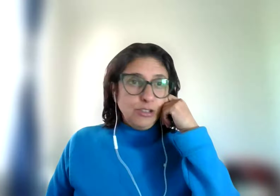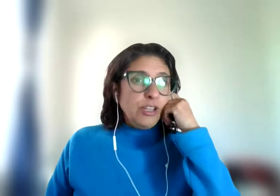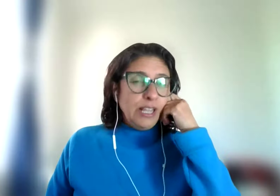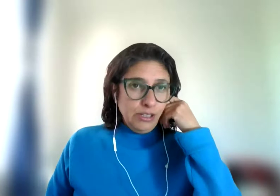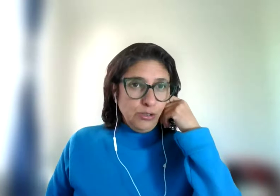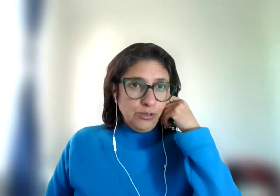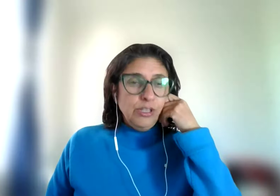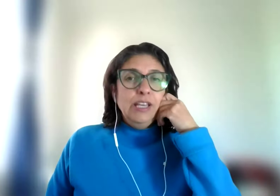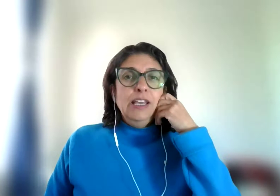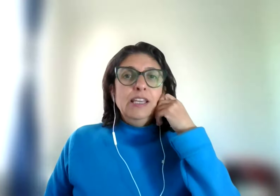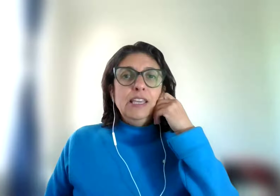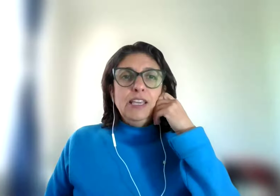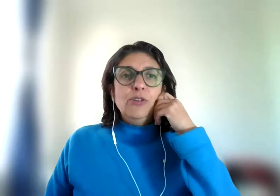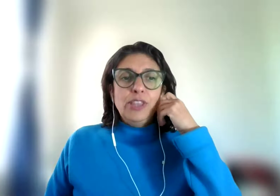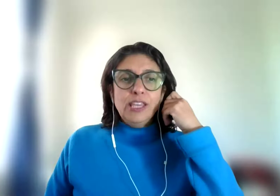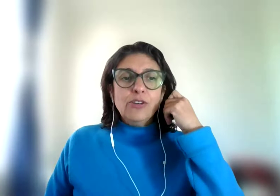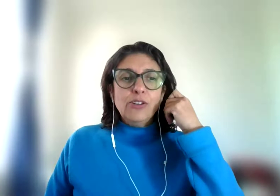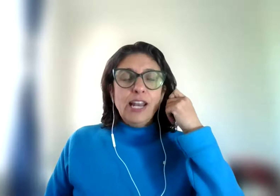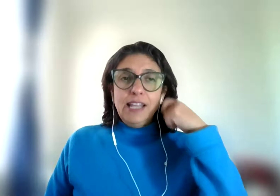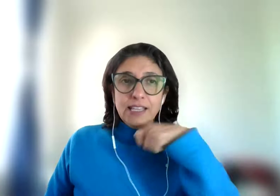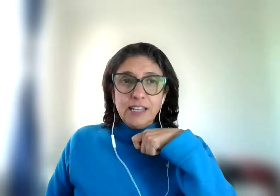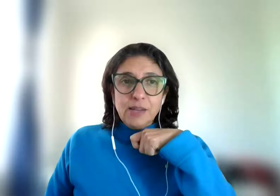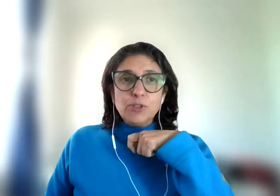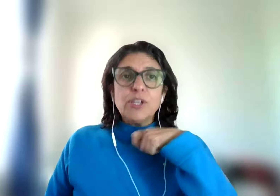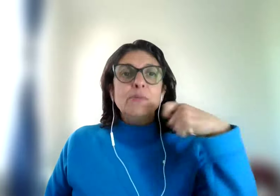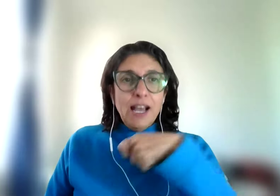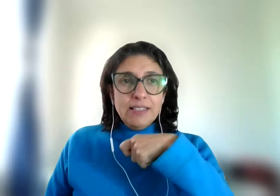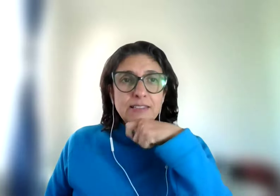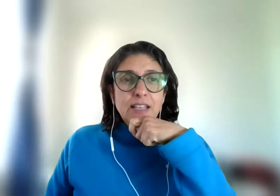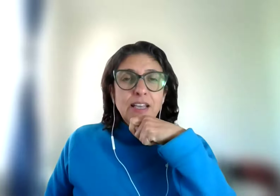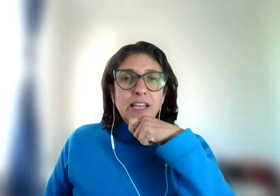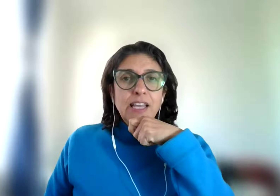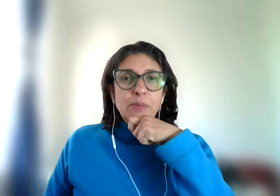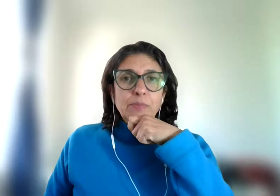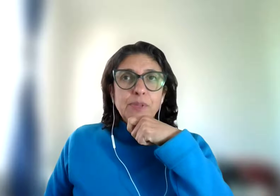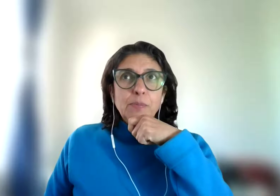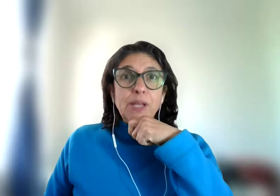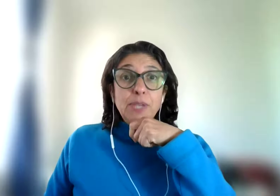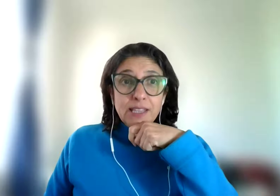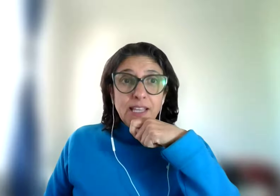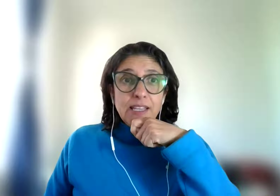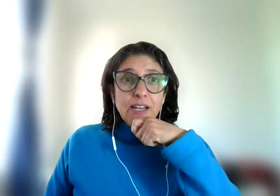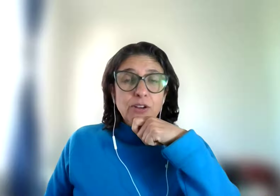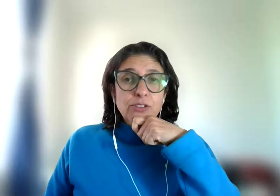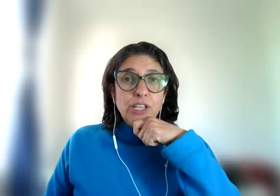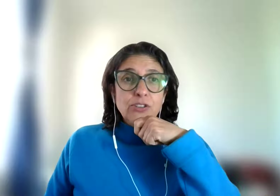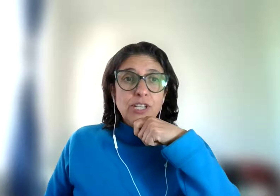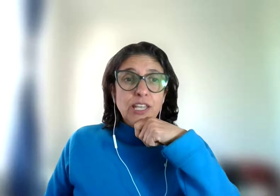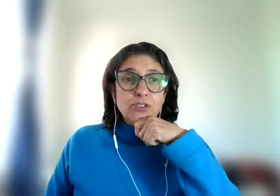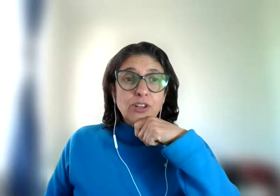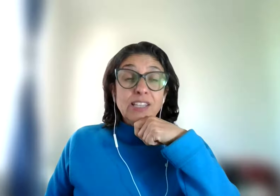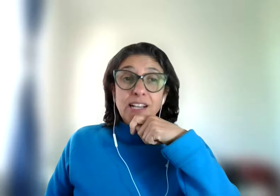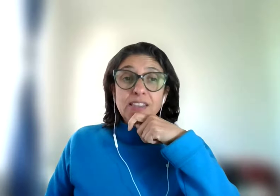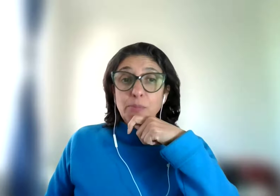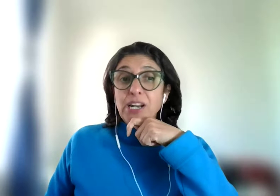una vulneración de derecho. Y hoy día con la ley que tenemos, además, eh, permite que los niños